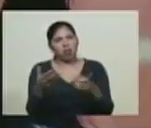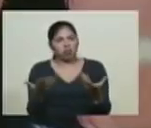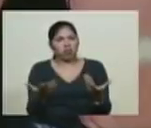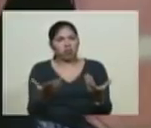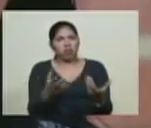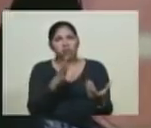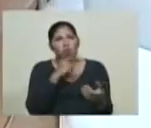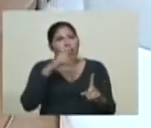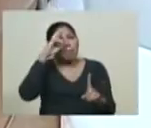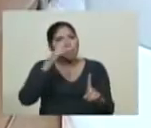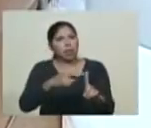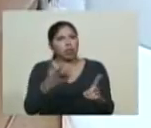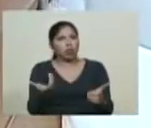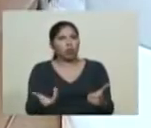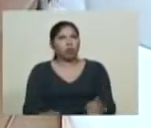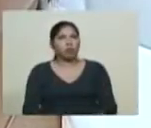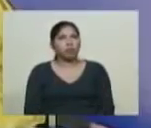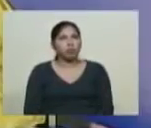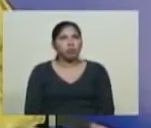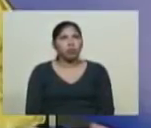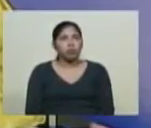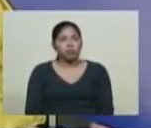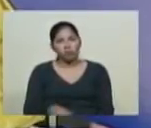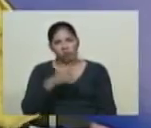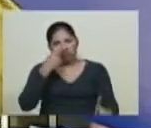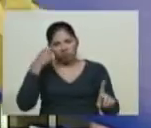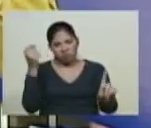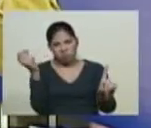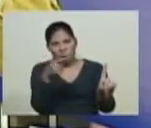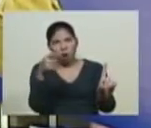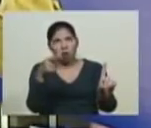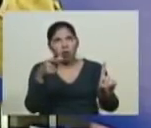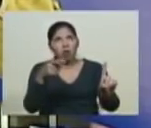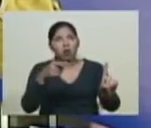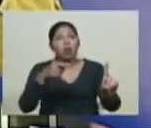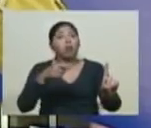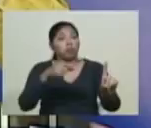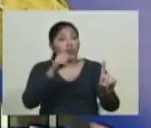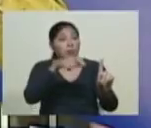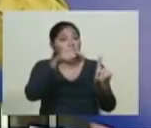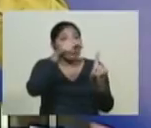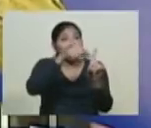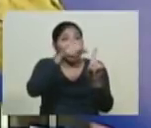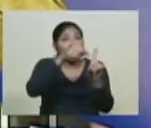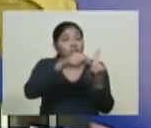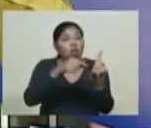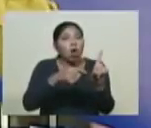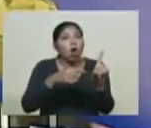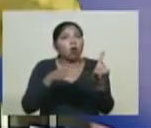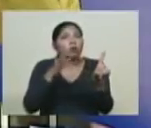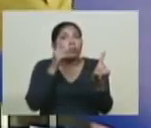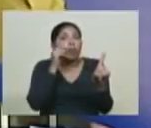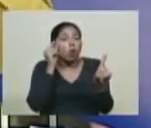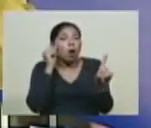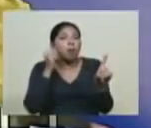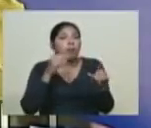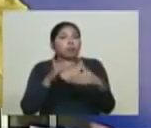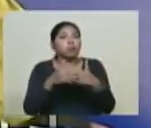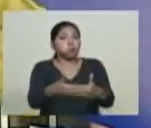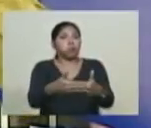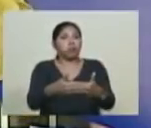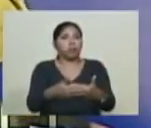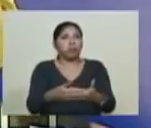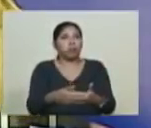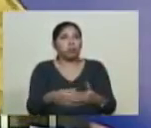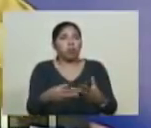inhumano, de desprecio a la mujer y a ese niño, a esa niña que está llegando ahí, que es lo más hermoso que tiene esta